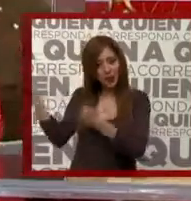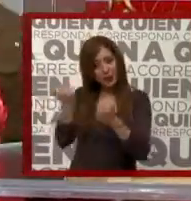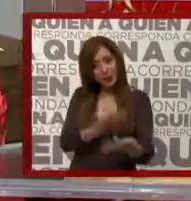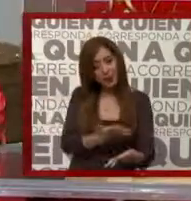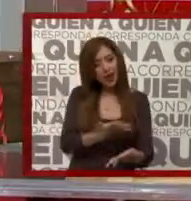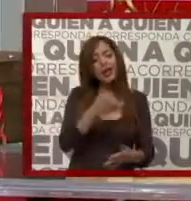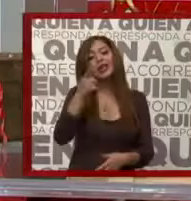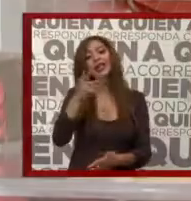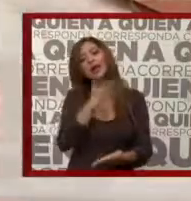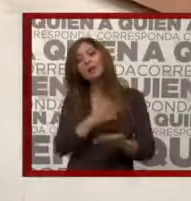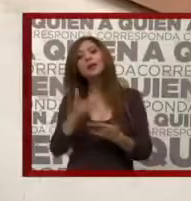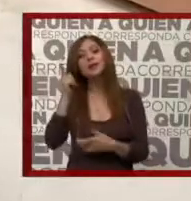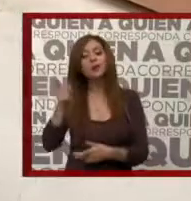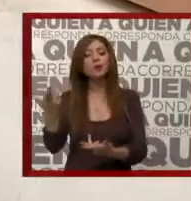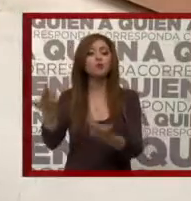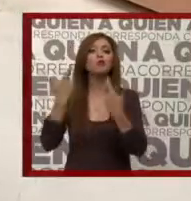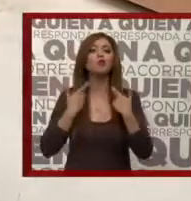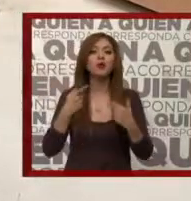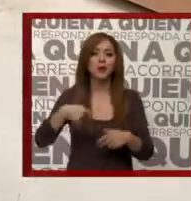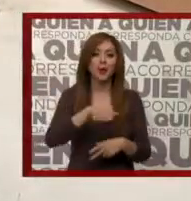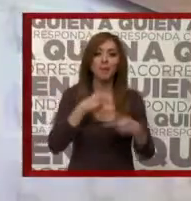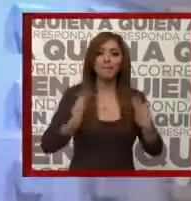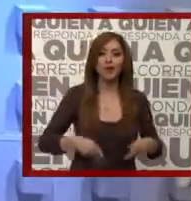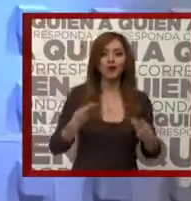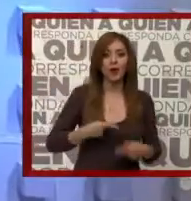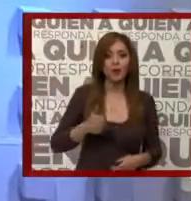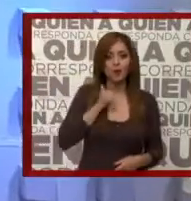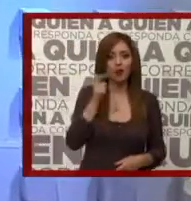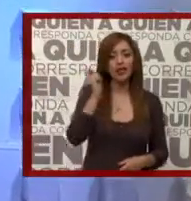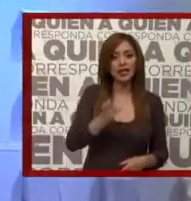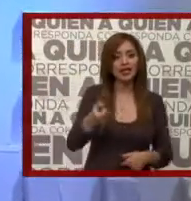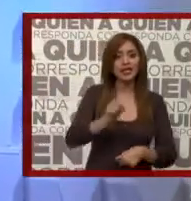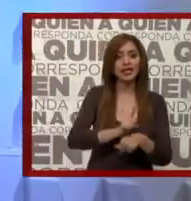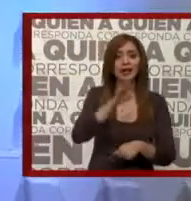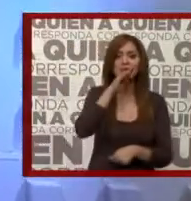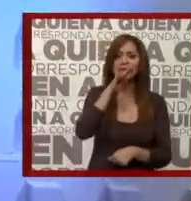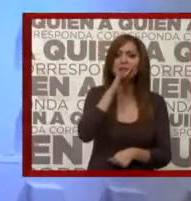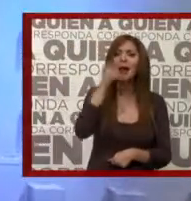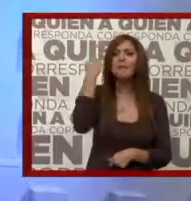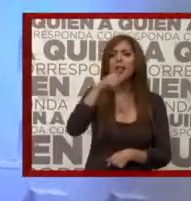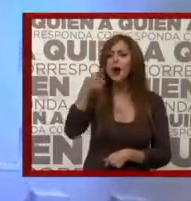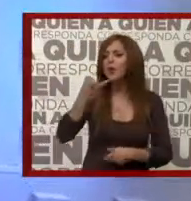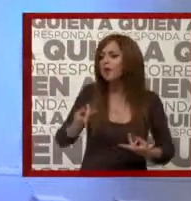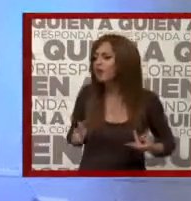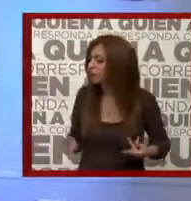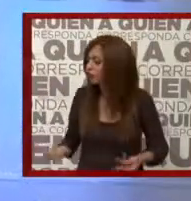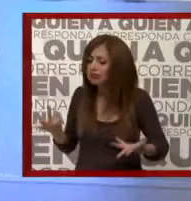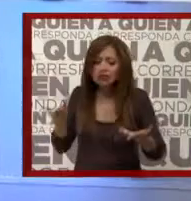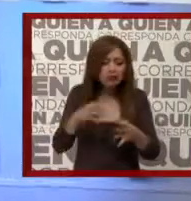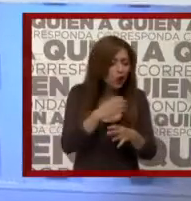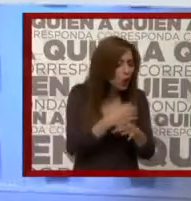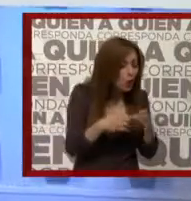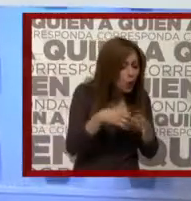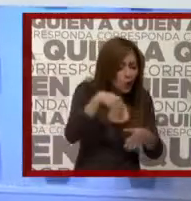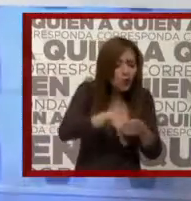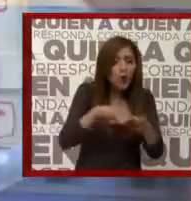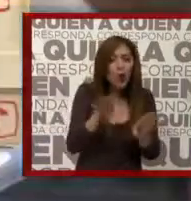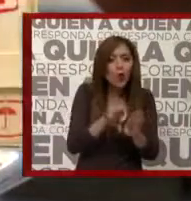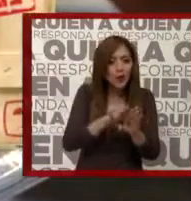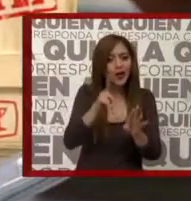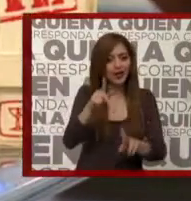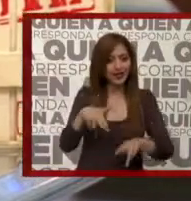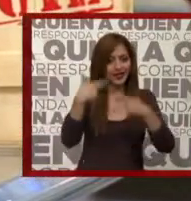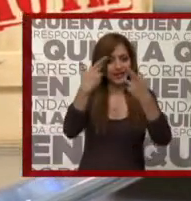supuesto también porque nos mandaron regalos para el público aprovechando el Día de las Madres. Para que no gasten en la envoltura, ¿qué les parece si les vamos a regalar